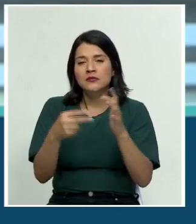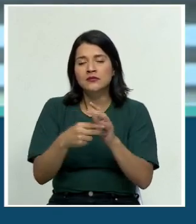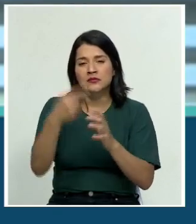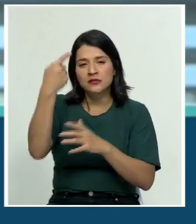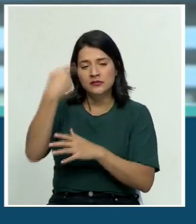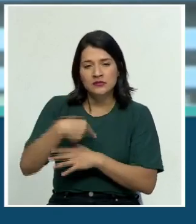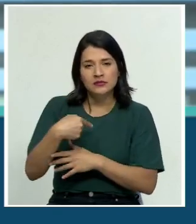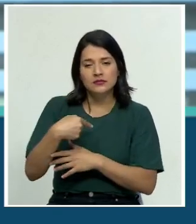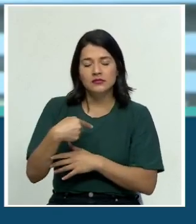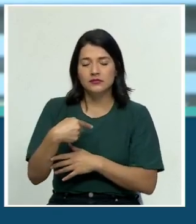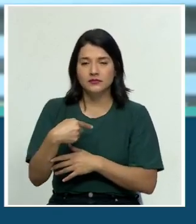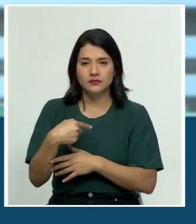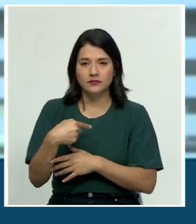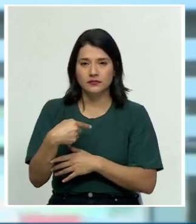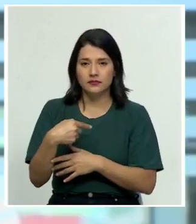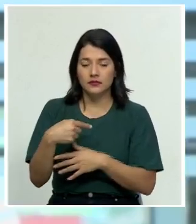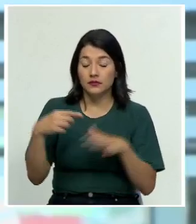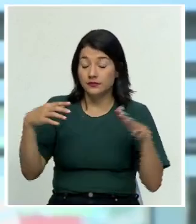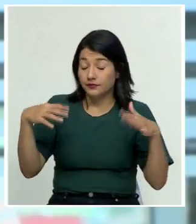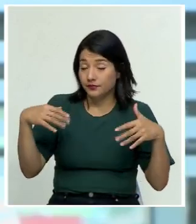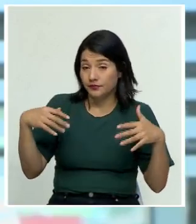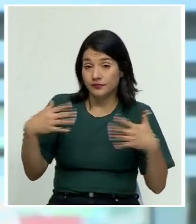que no se ha pagado.